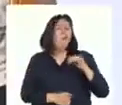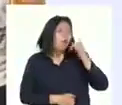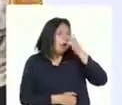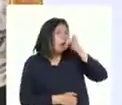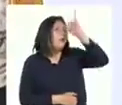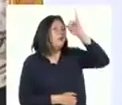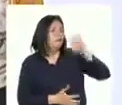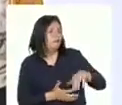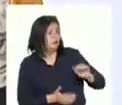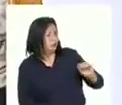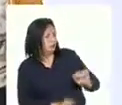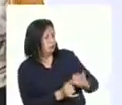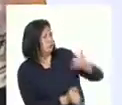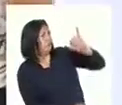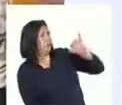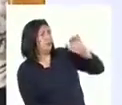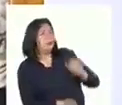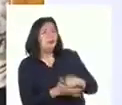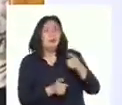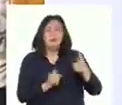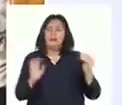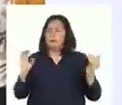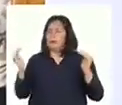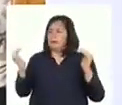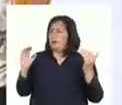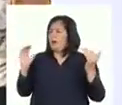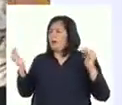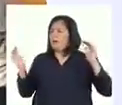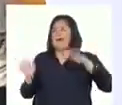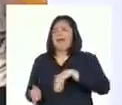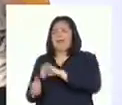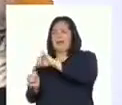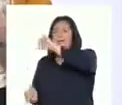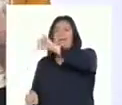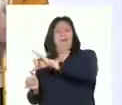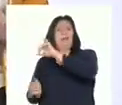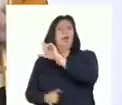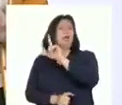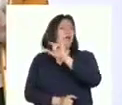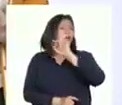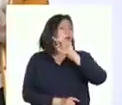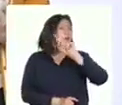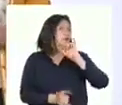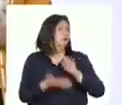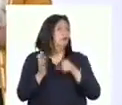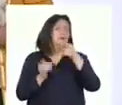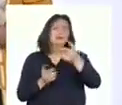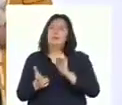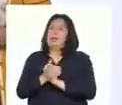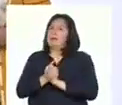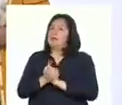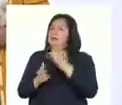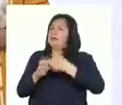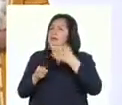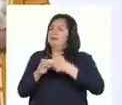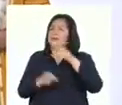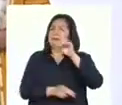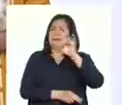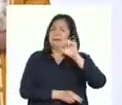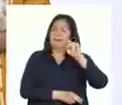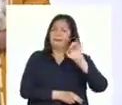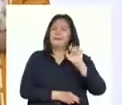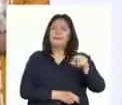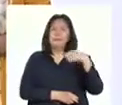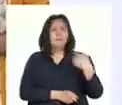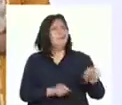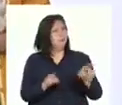elefante. Las medidas nos ayudan a comparar longitudes. Les cuento que tengo un amigo cuyo nombre es Daniel, quien